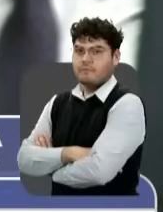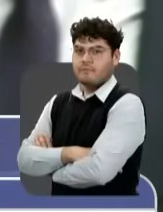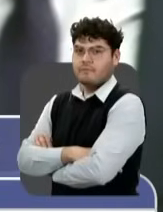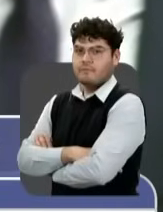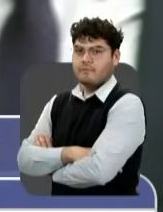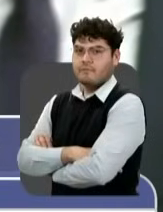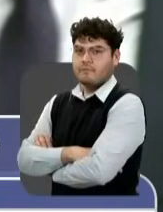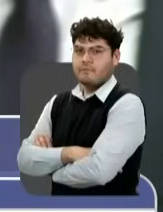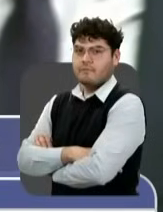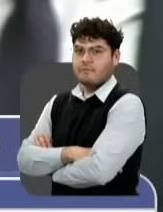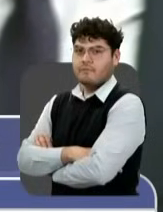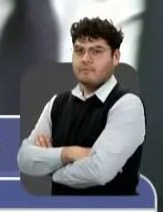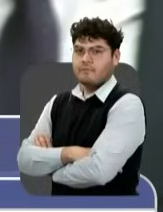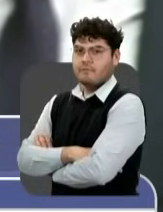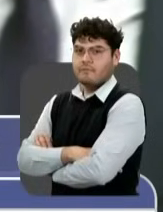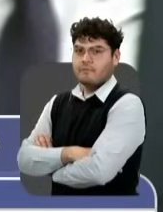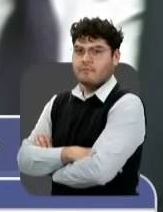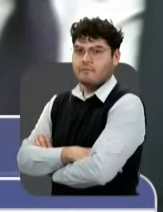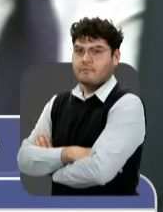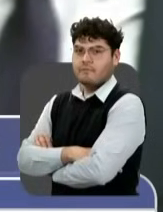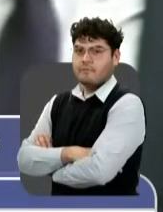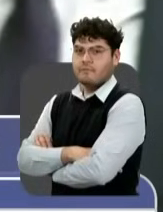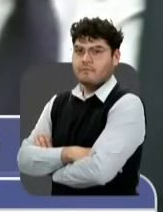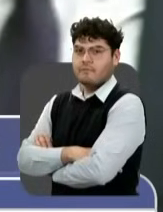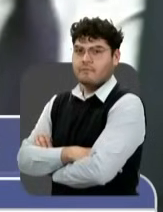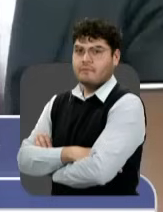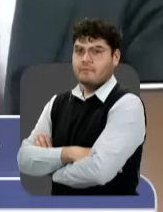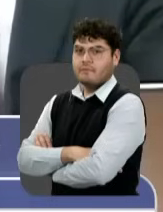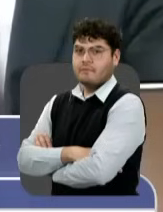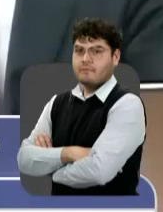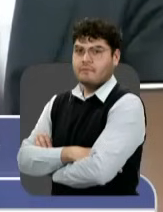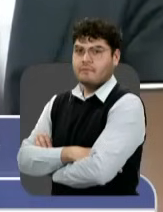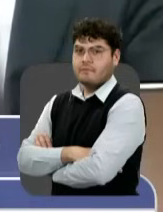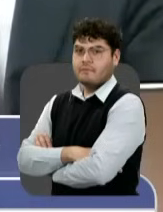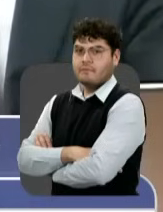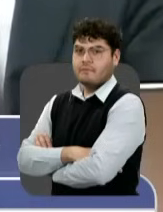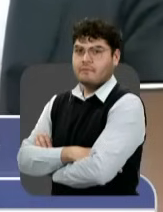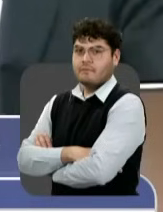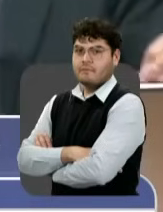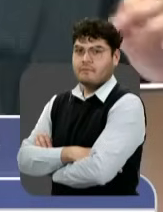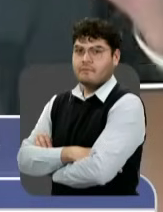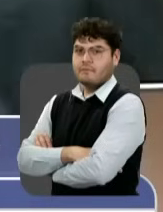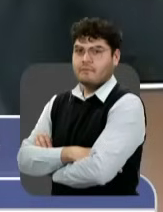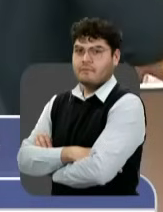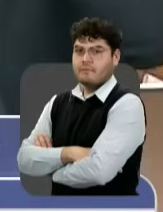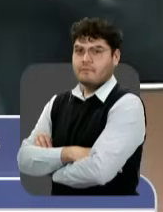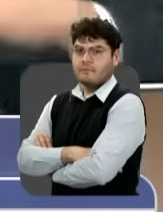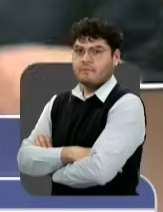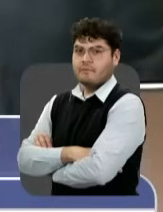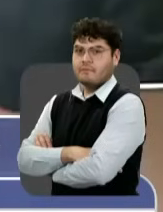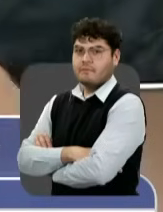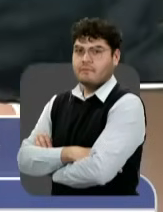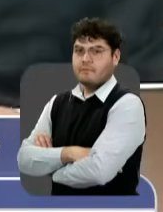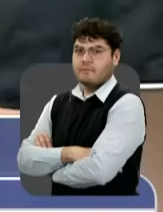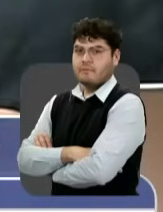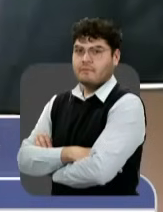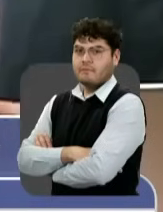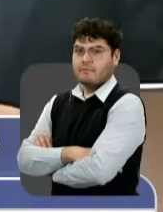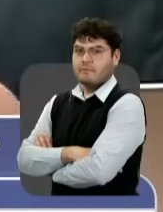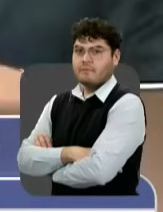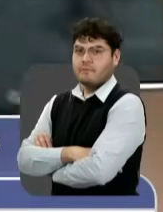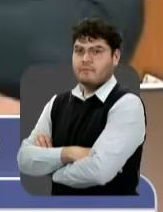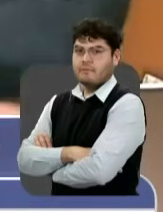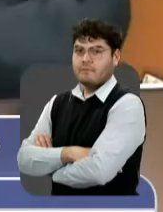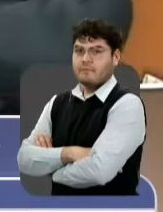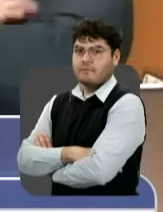diversas aristas, algunas de ellas, por ejemplo, judicializadas, como lo es el posible tráfico de influencias al interior del Poder Judicial. Sin embargo, una de las que ha